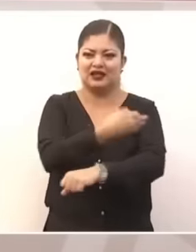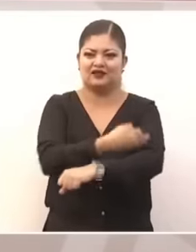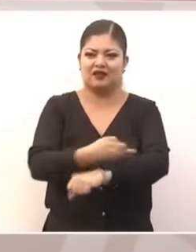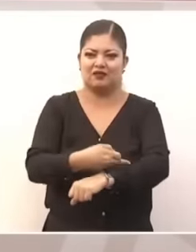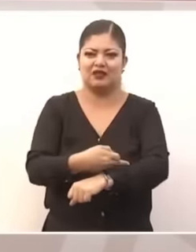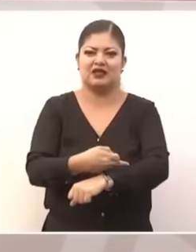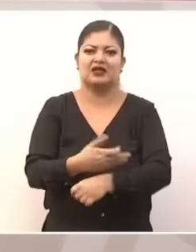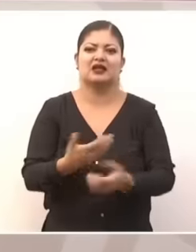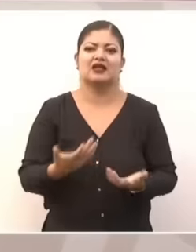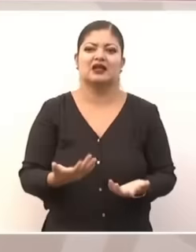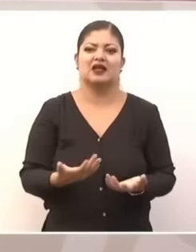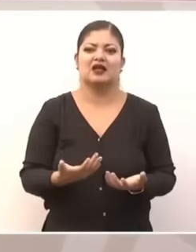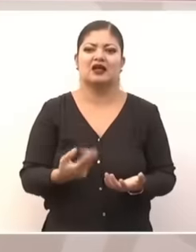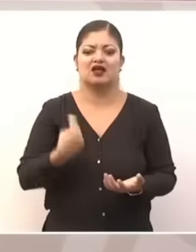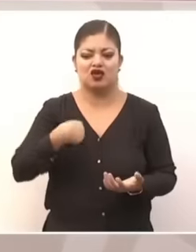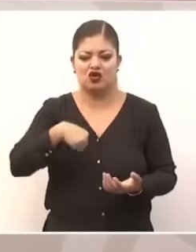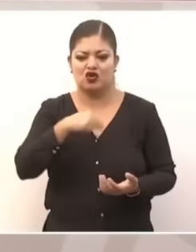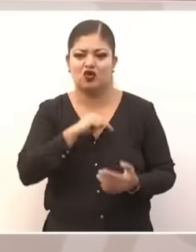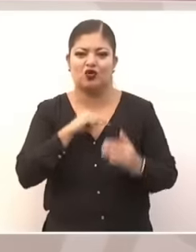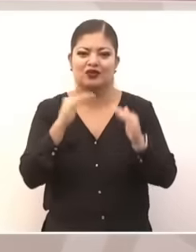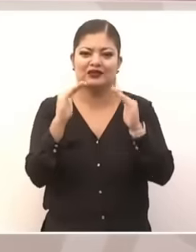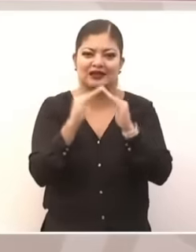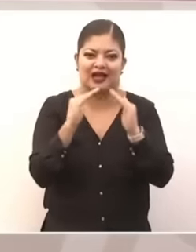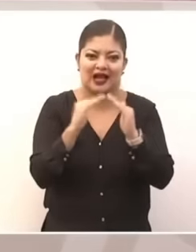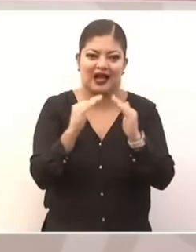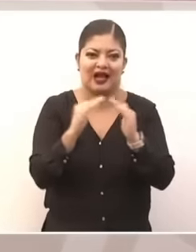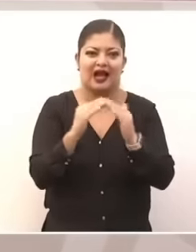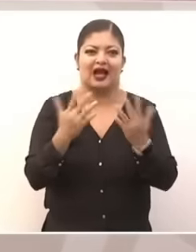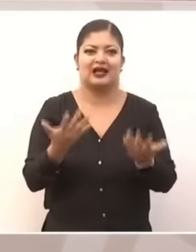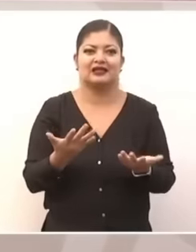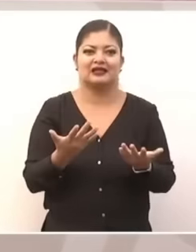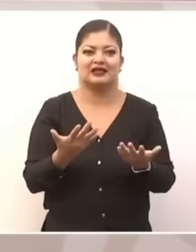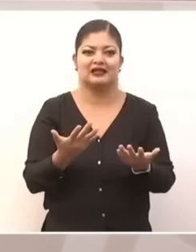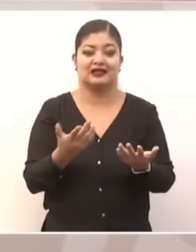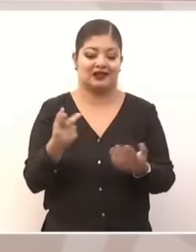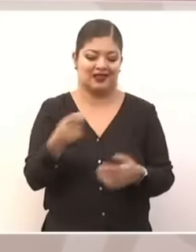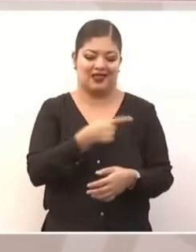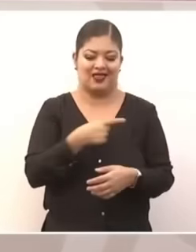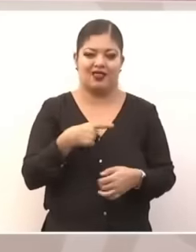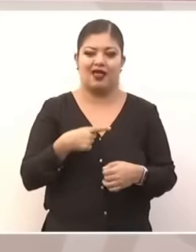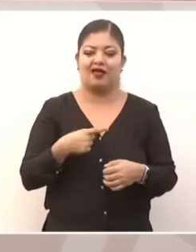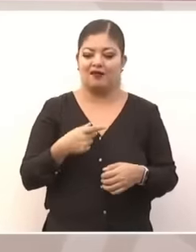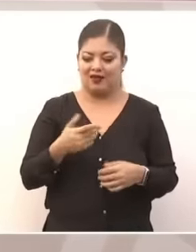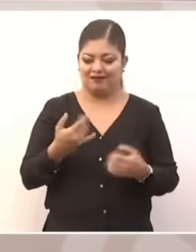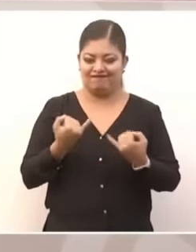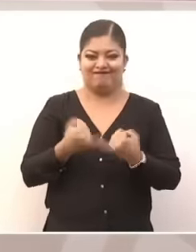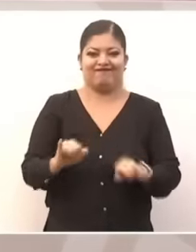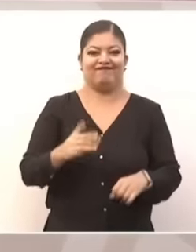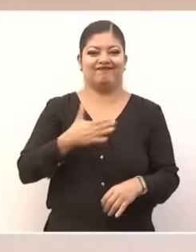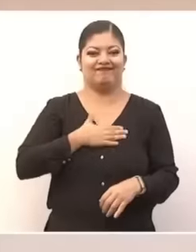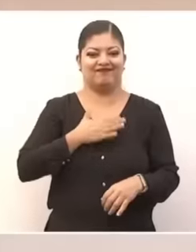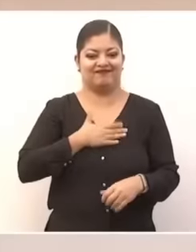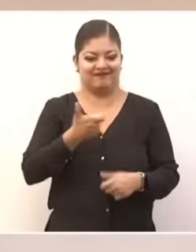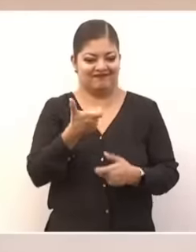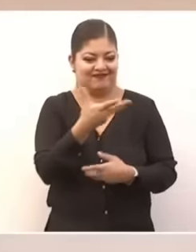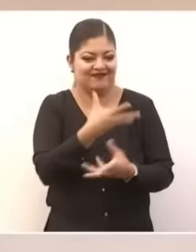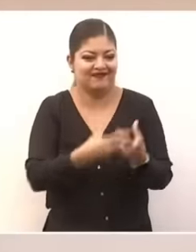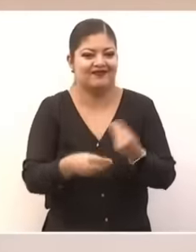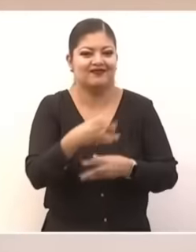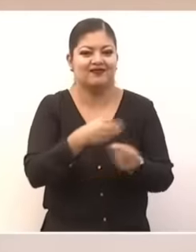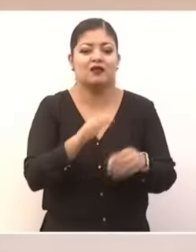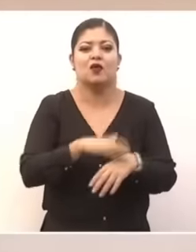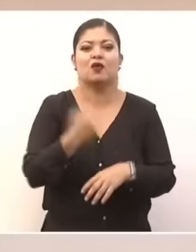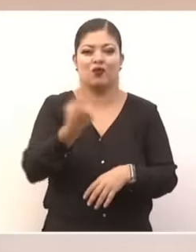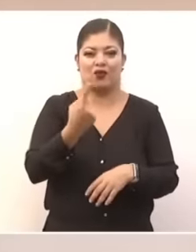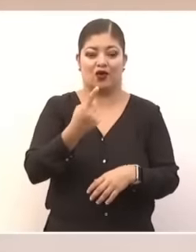nuestras familias, por nuestra casa, que dé algo de independencia económica, autonomía económica, porque cuando